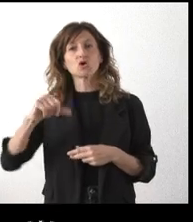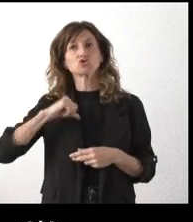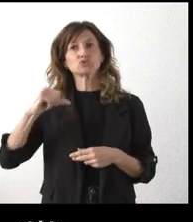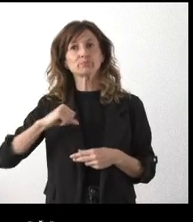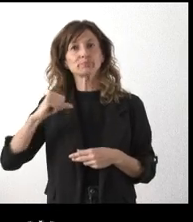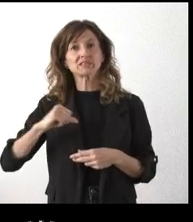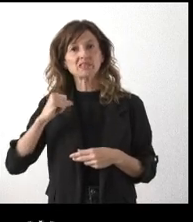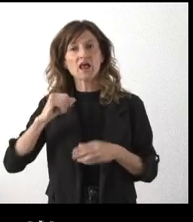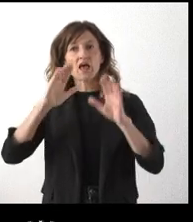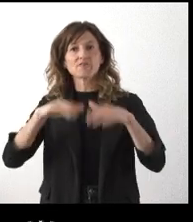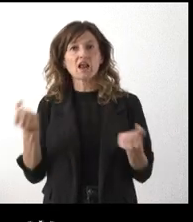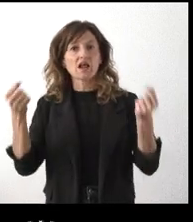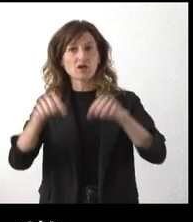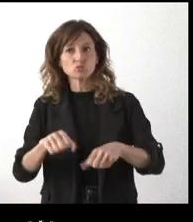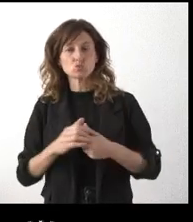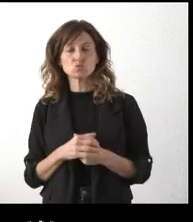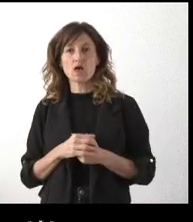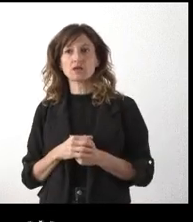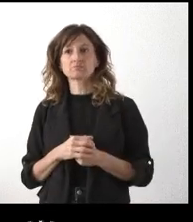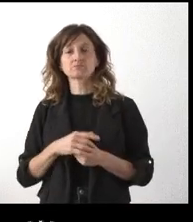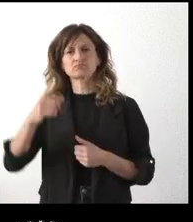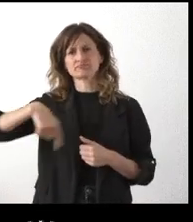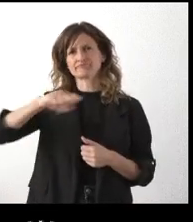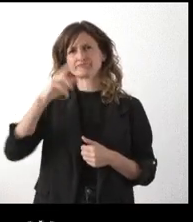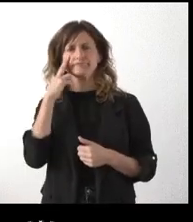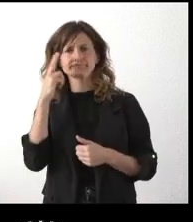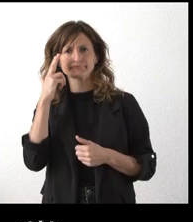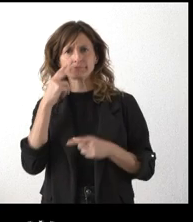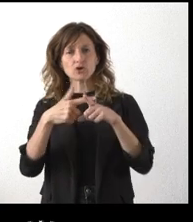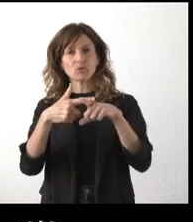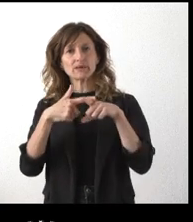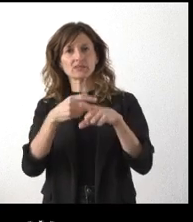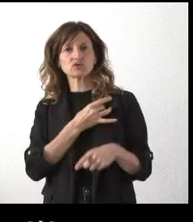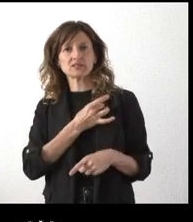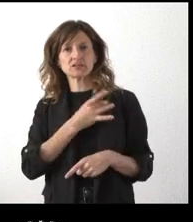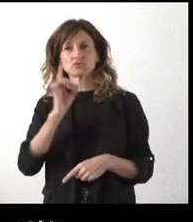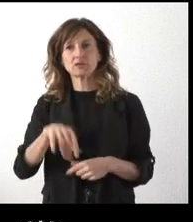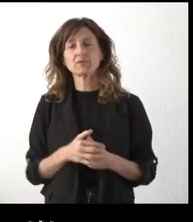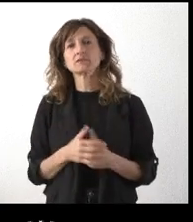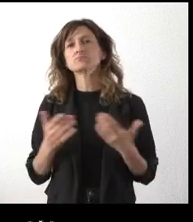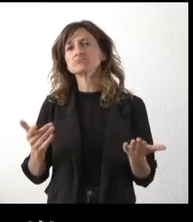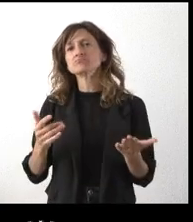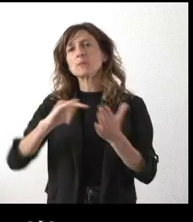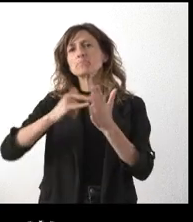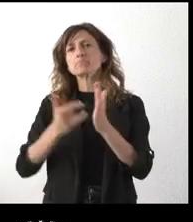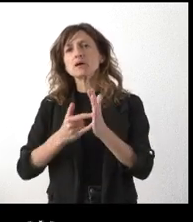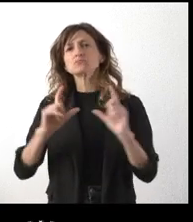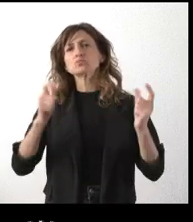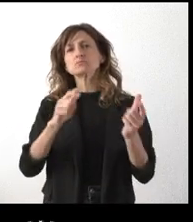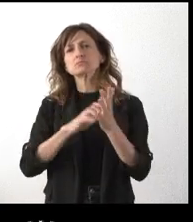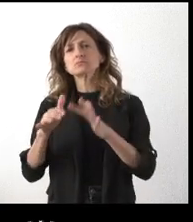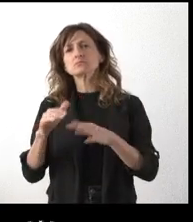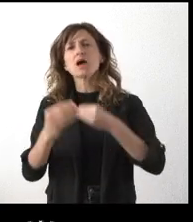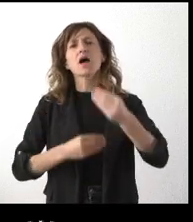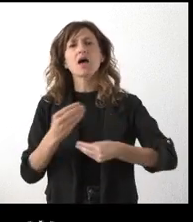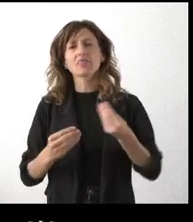Finalmente y es un temor que parece estar compartido con los sindicatos Cuáles son las previsiones de la junta ante esto Muchas